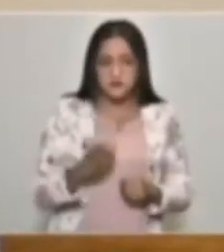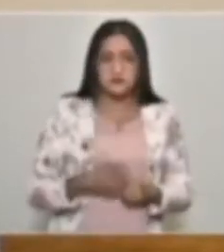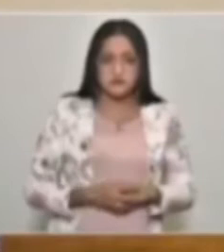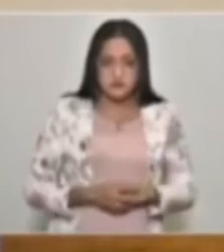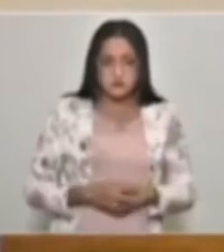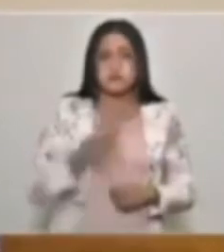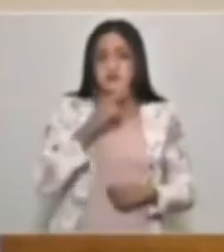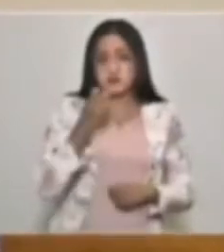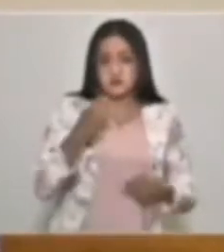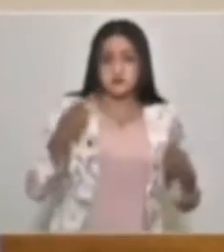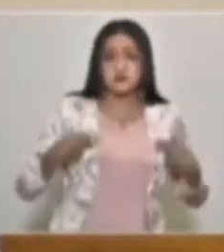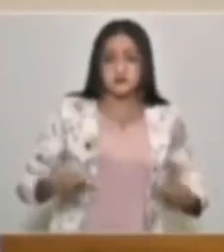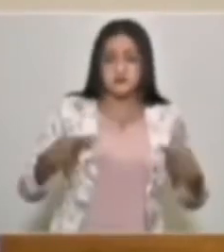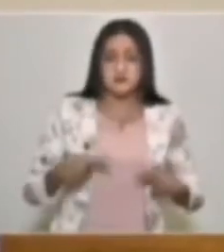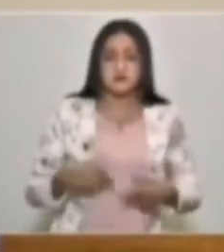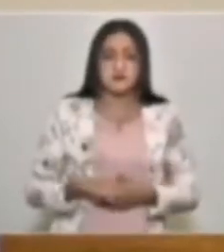con rapidez hay que responder a la gente.